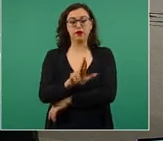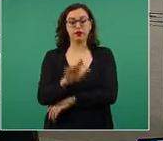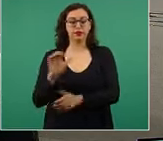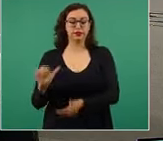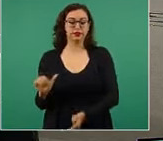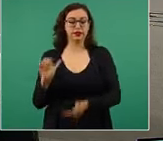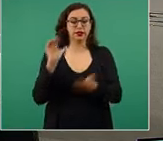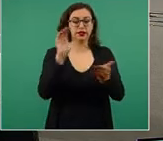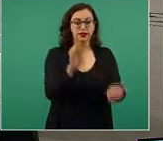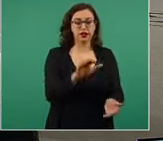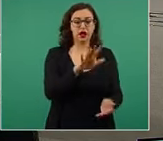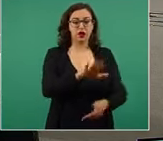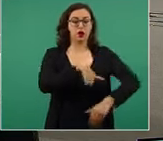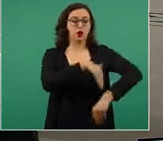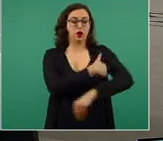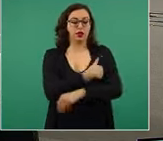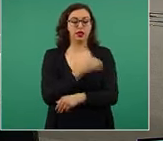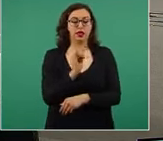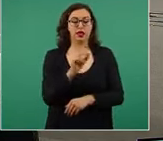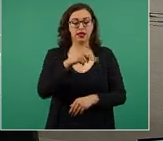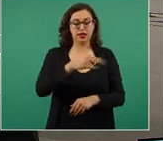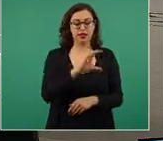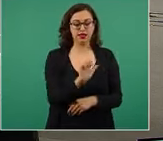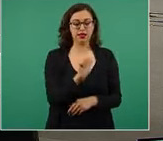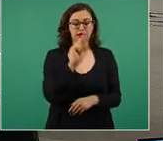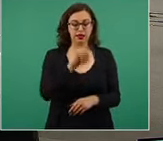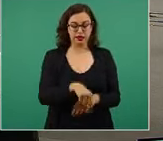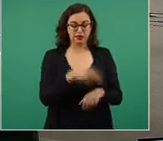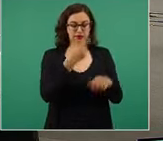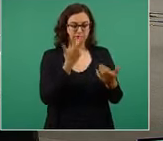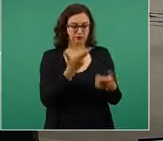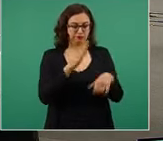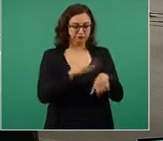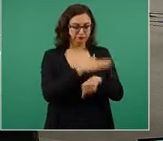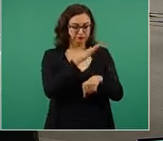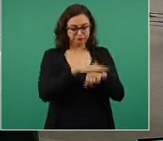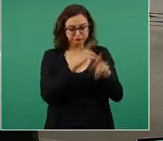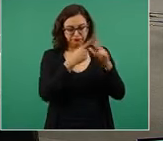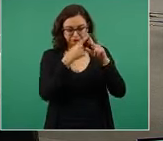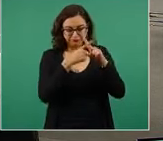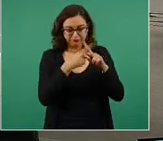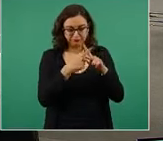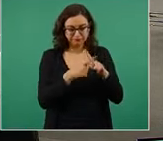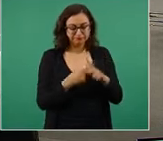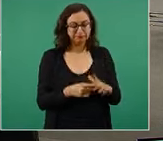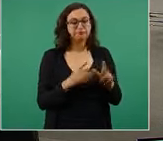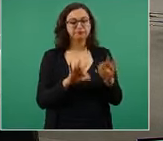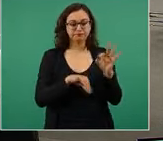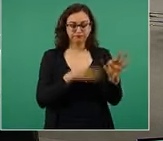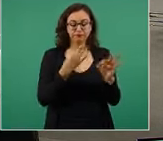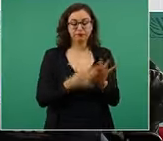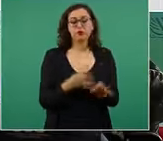Incan y fueron lotificadas para poder distribuir